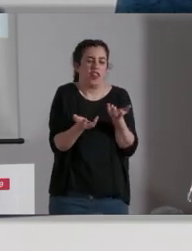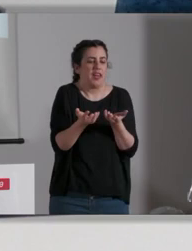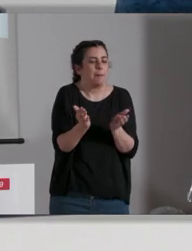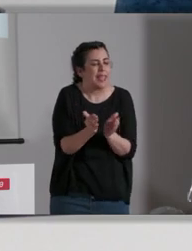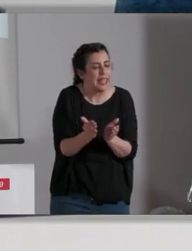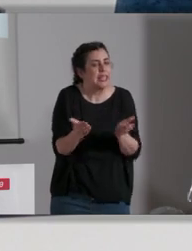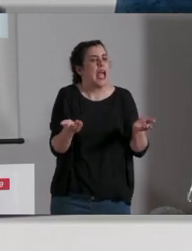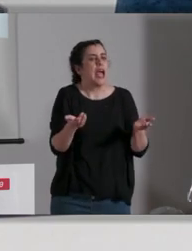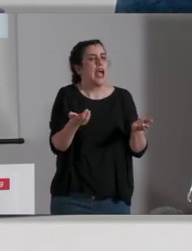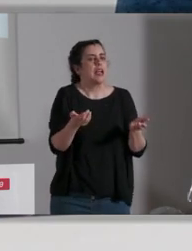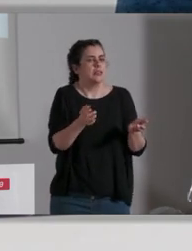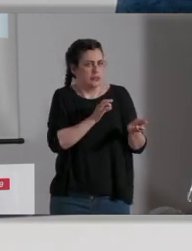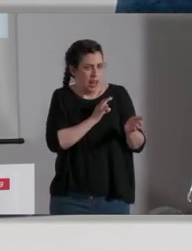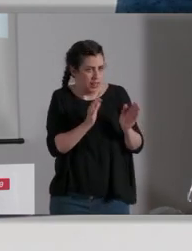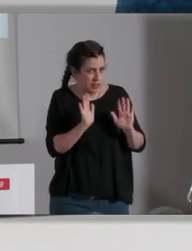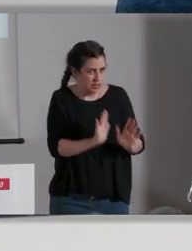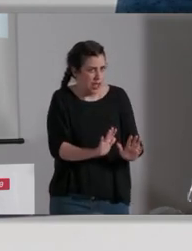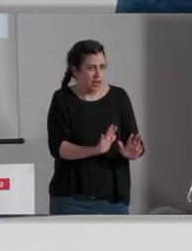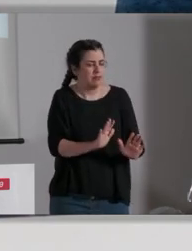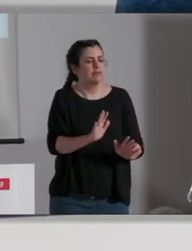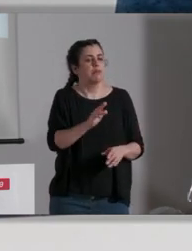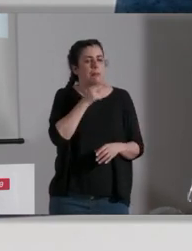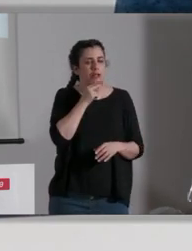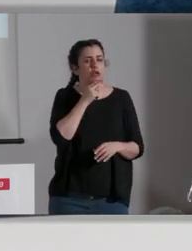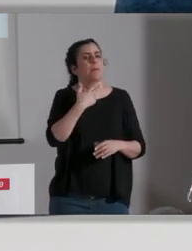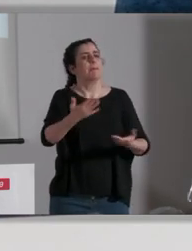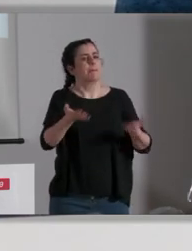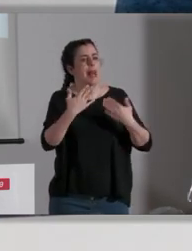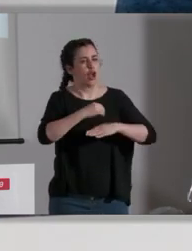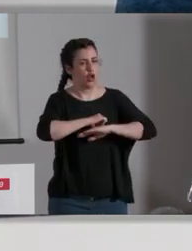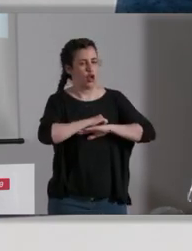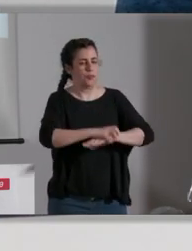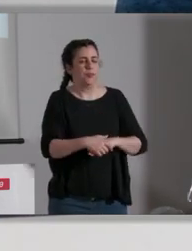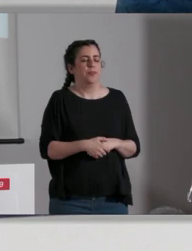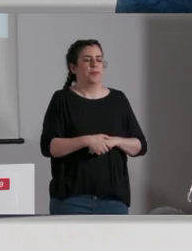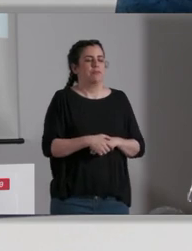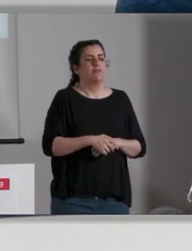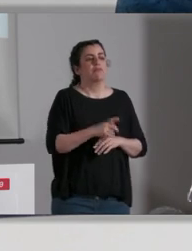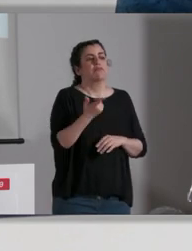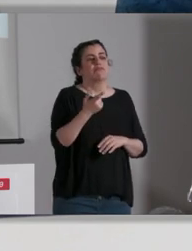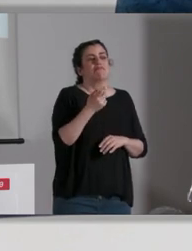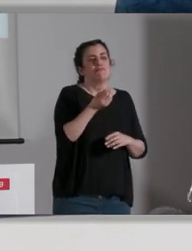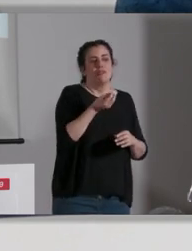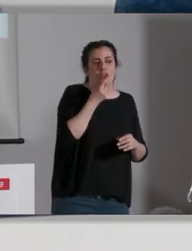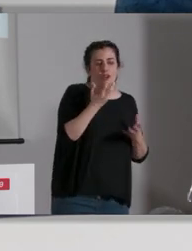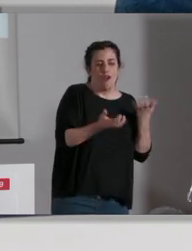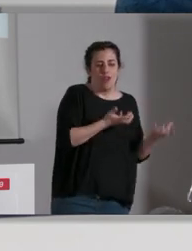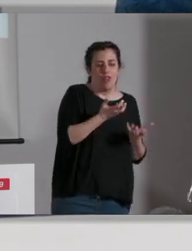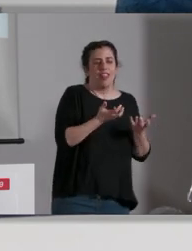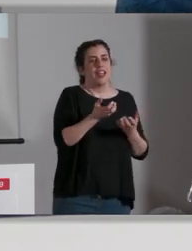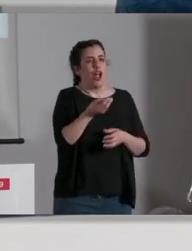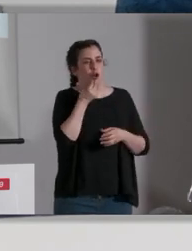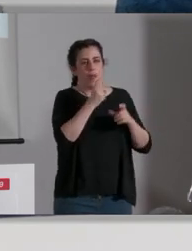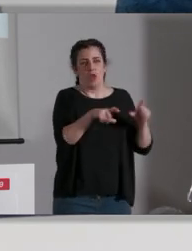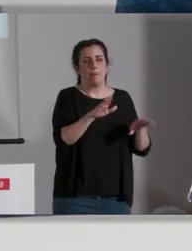baño, sala de estar y balcón. Y los espacios comunes, con cocina-comedor para todas las socias,